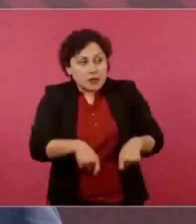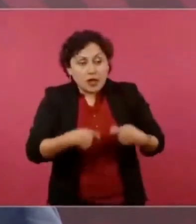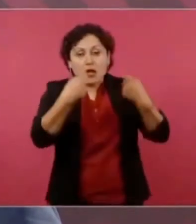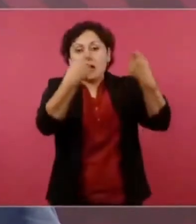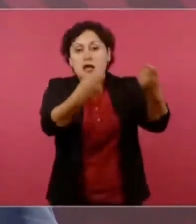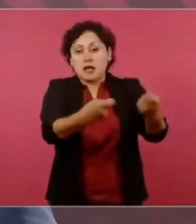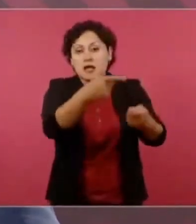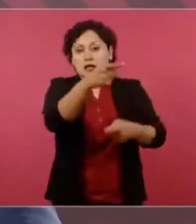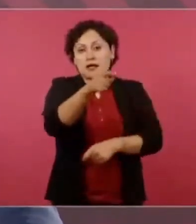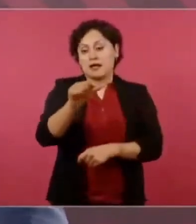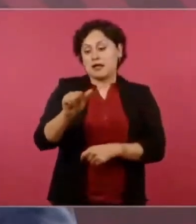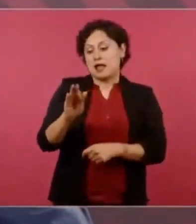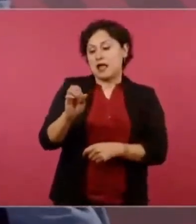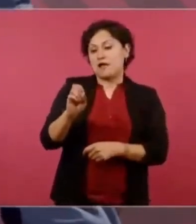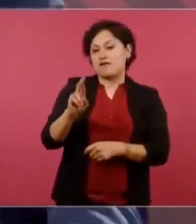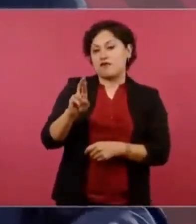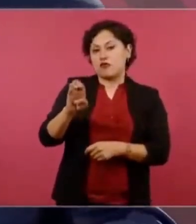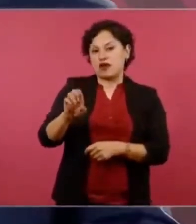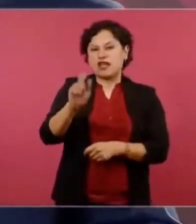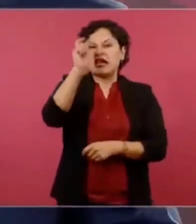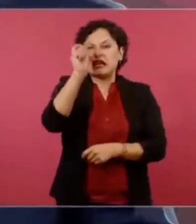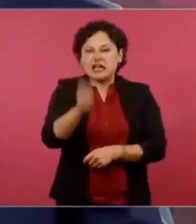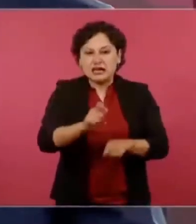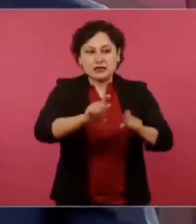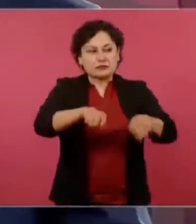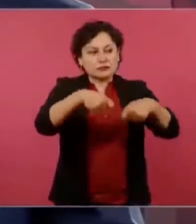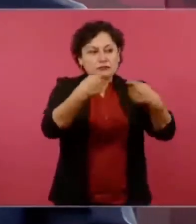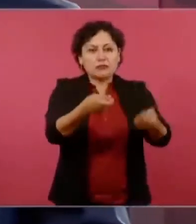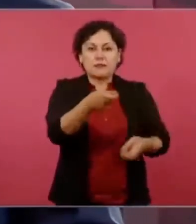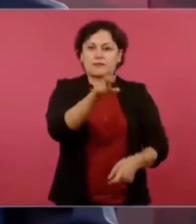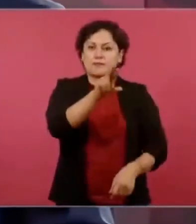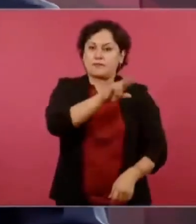privatizaron las pensiones